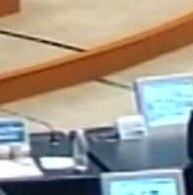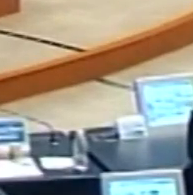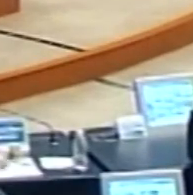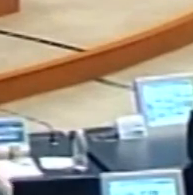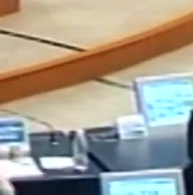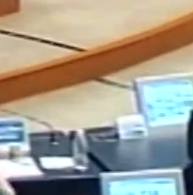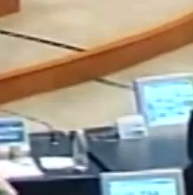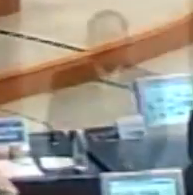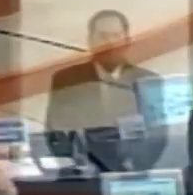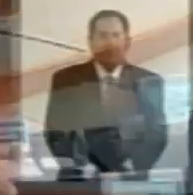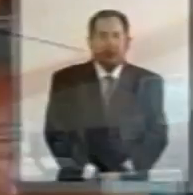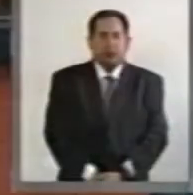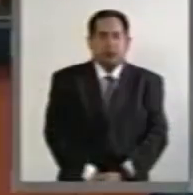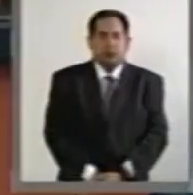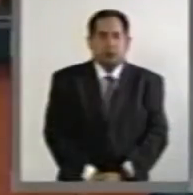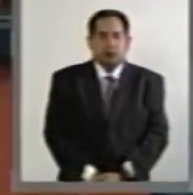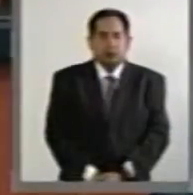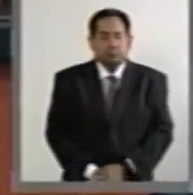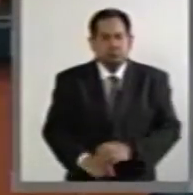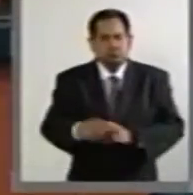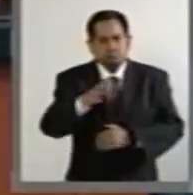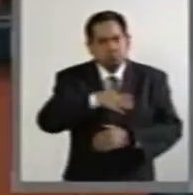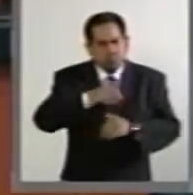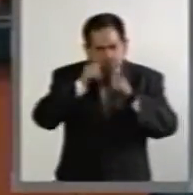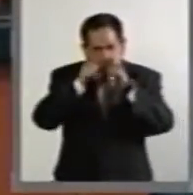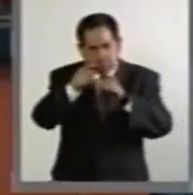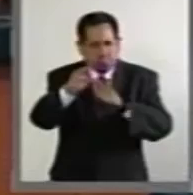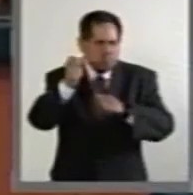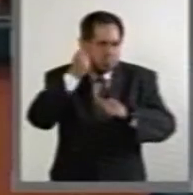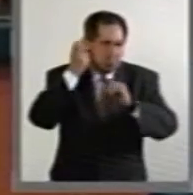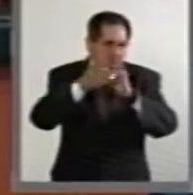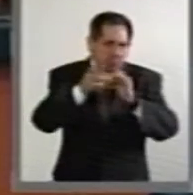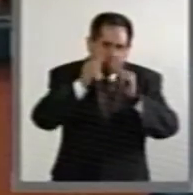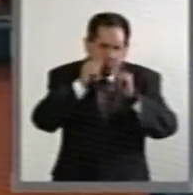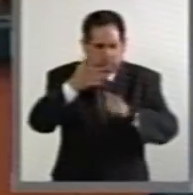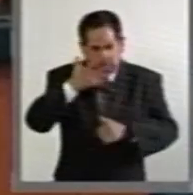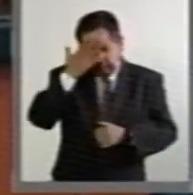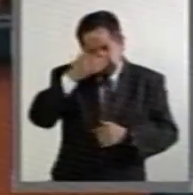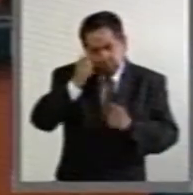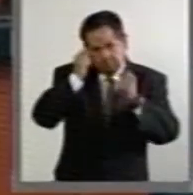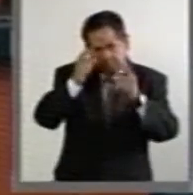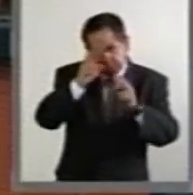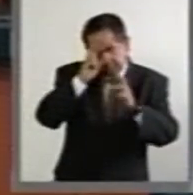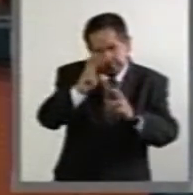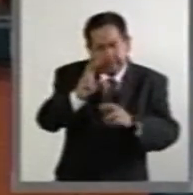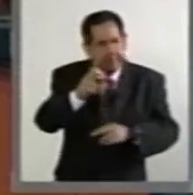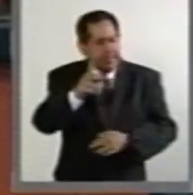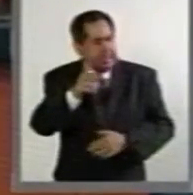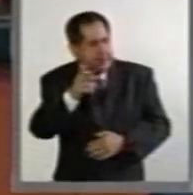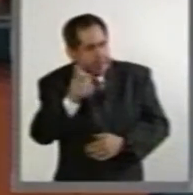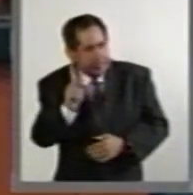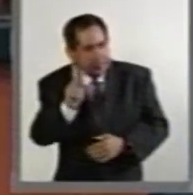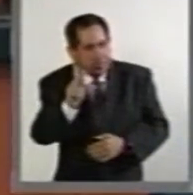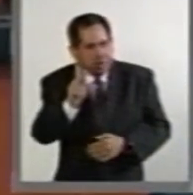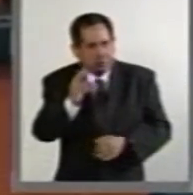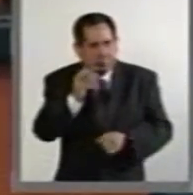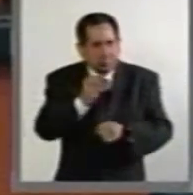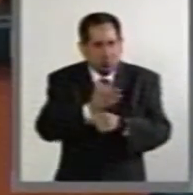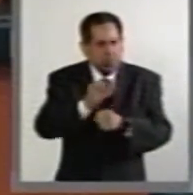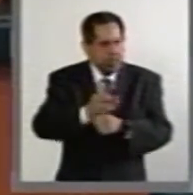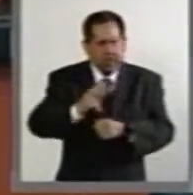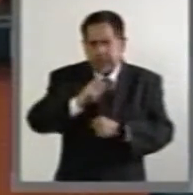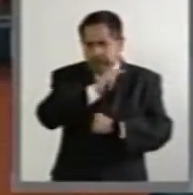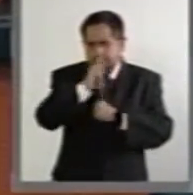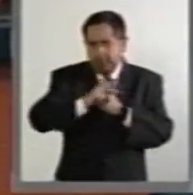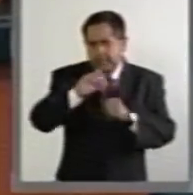que admiro siempre sus conceptos y sus planteamientos, pero se tiene en el país